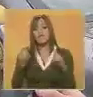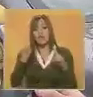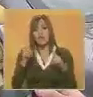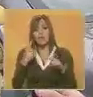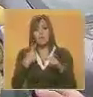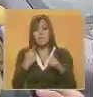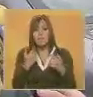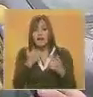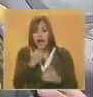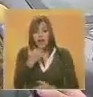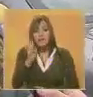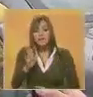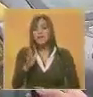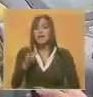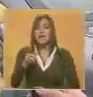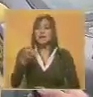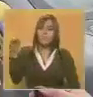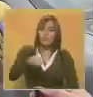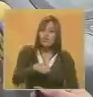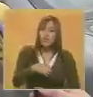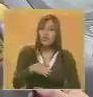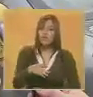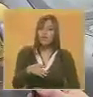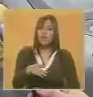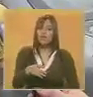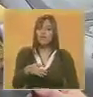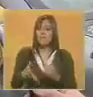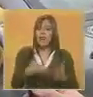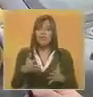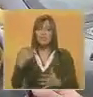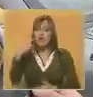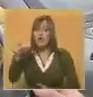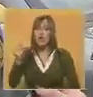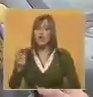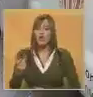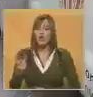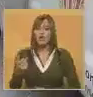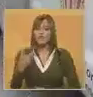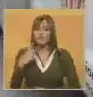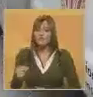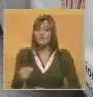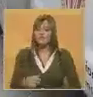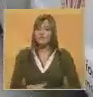pero para que pasara algo a él, porque no se llaman Carlos Malandro, porque no hacen eso.